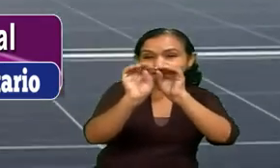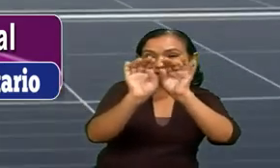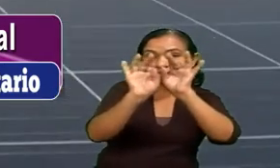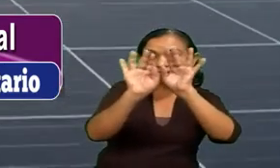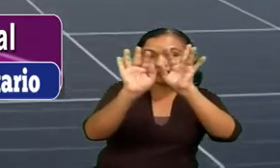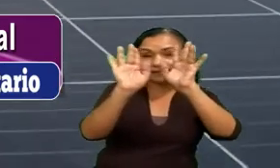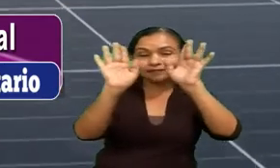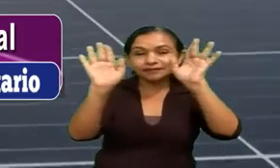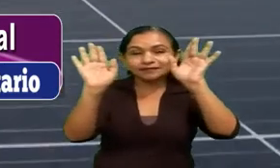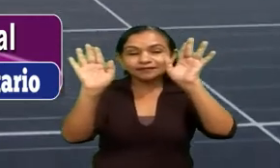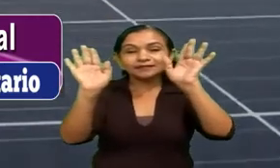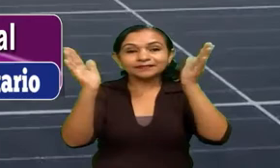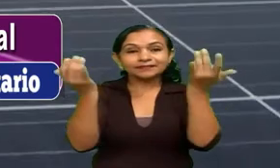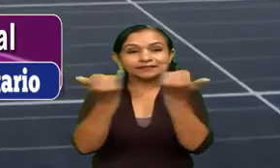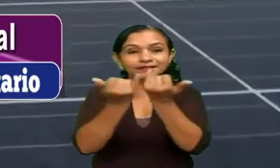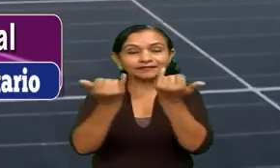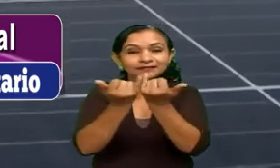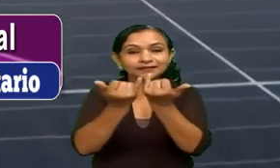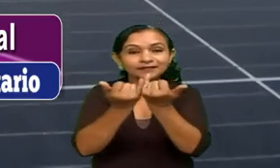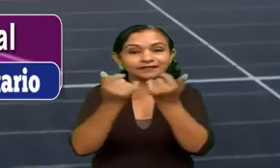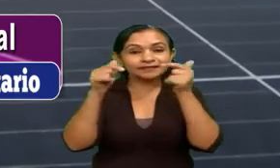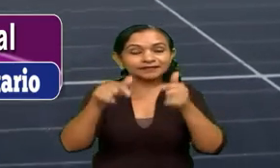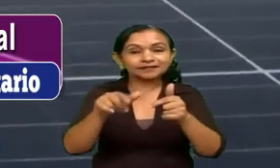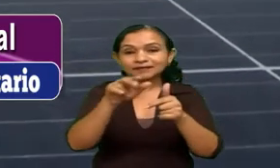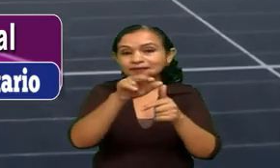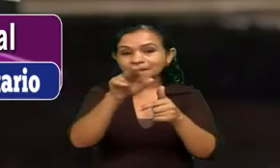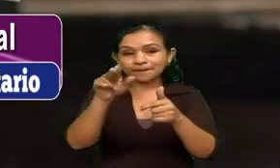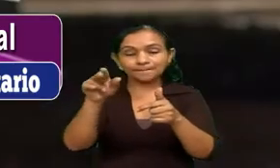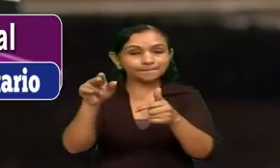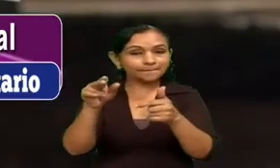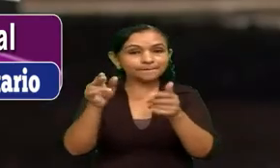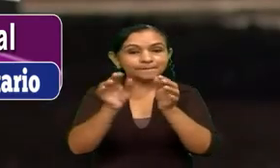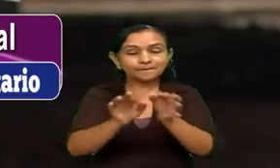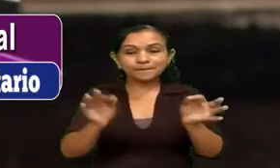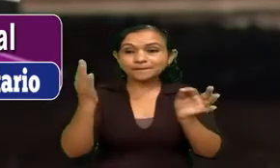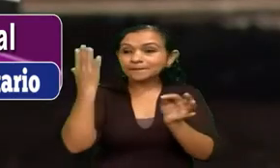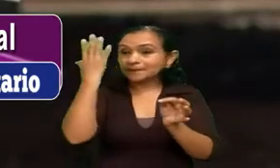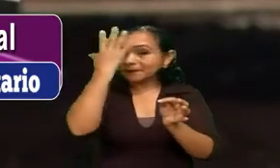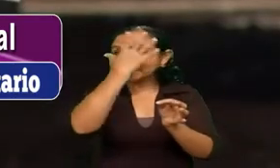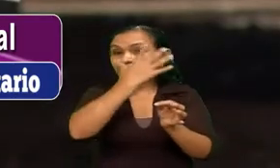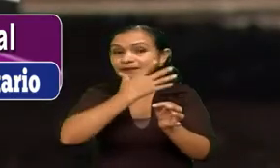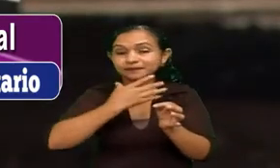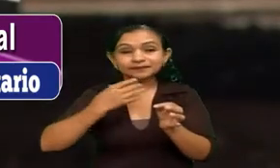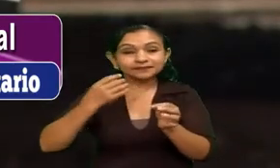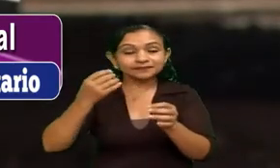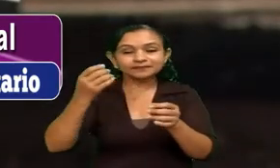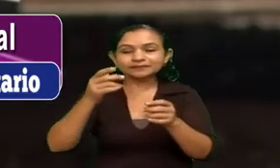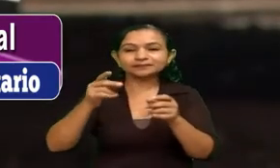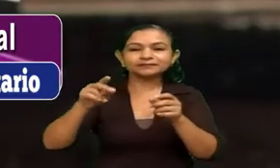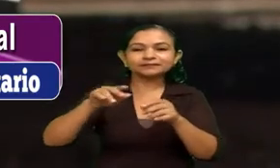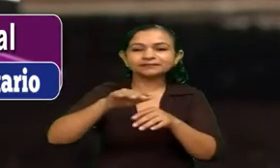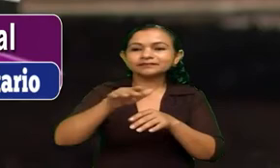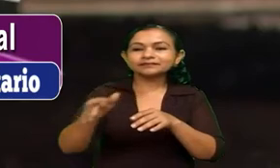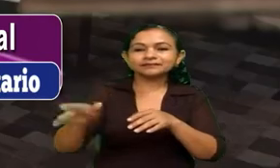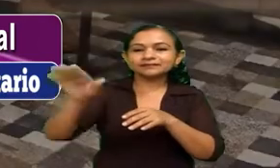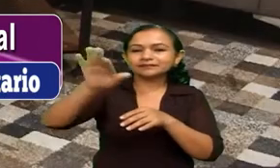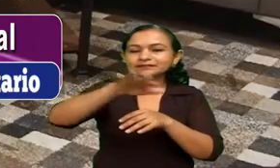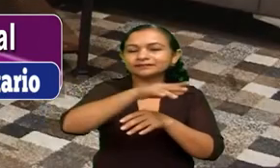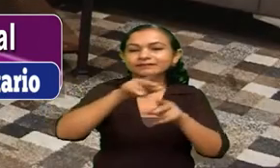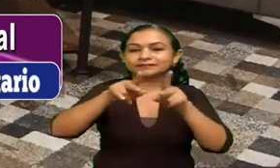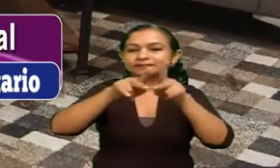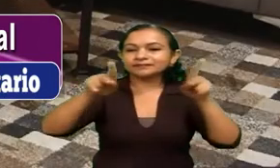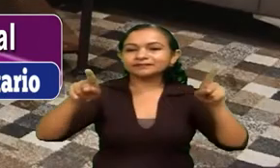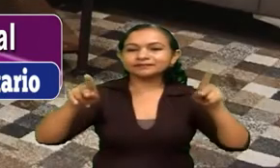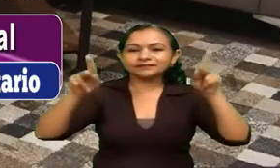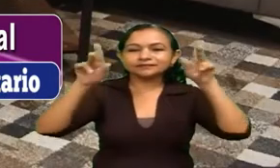se oculta el sol. Pero ese mismo, eso que es tan bello observar en las playas, en la isla,